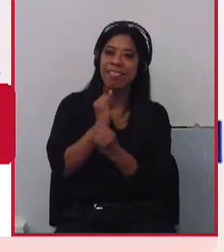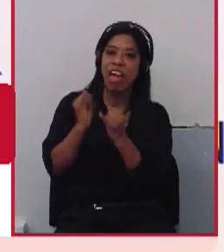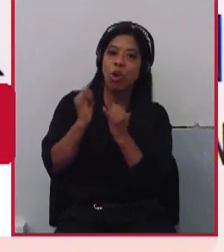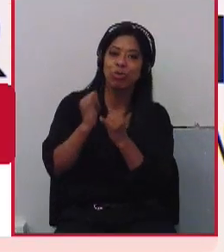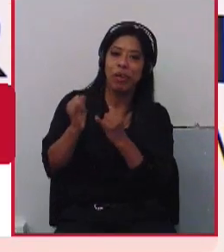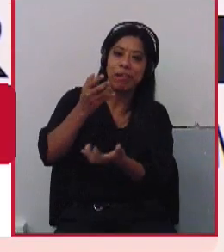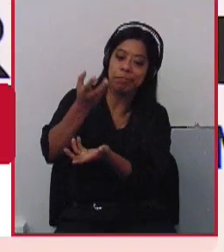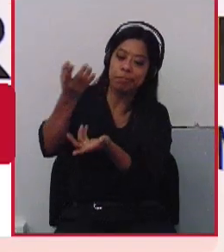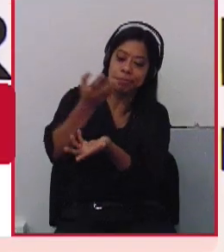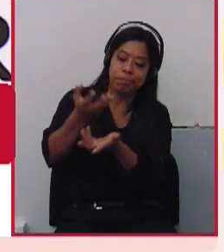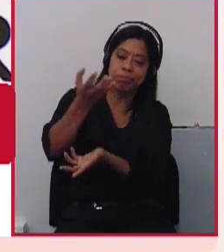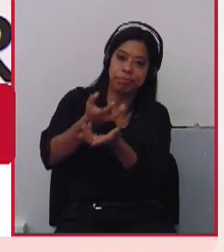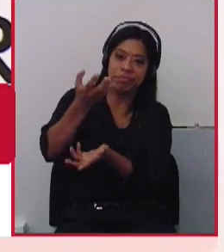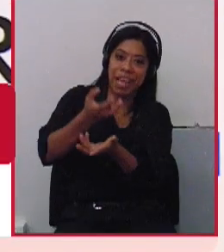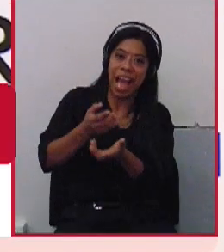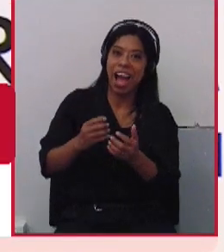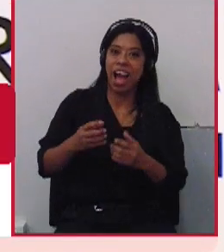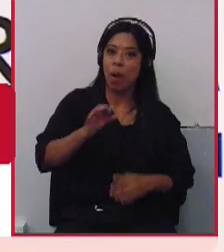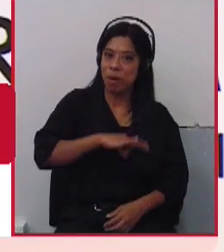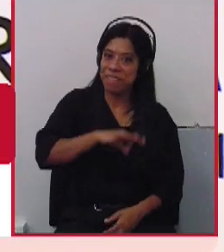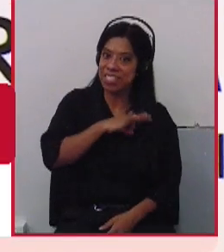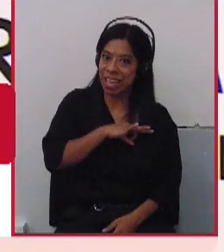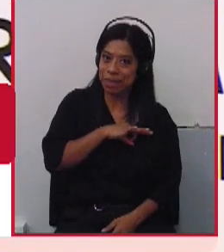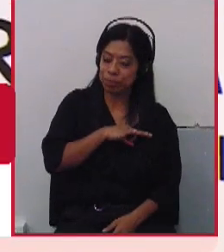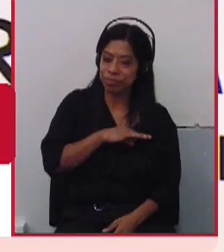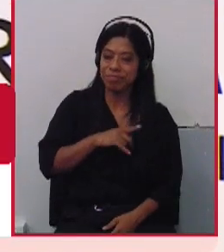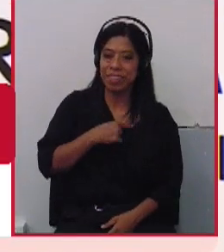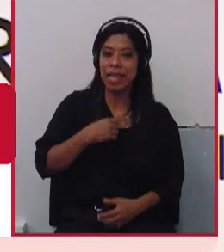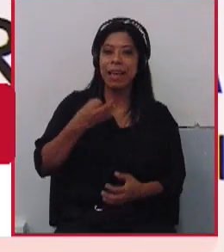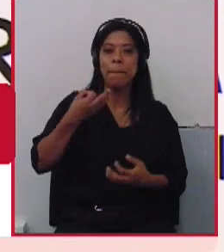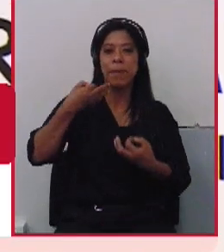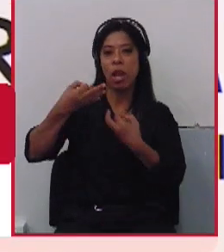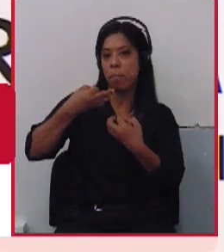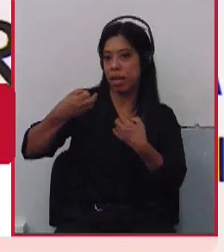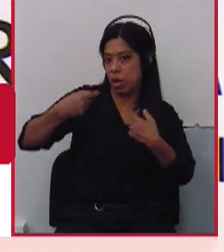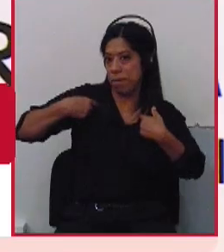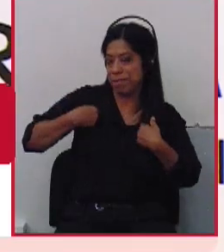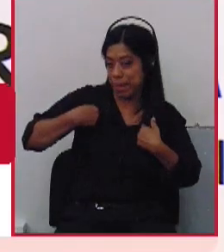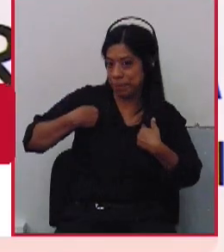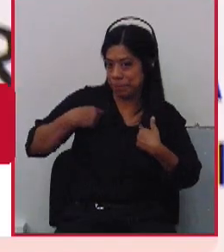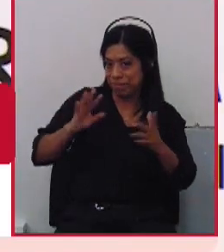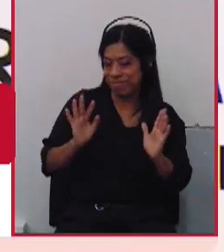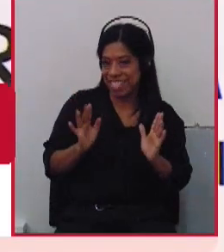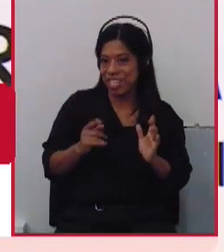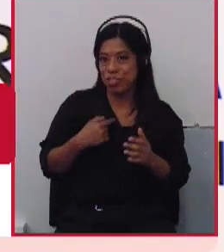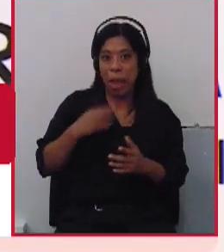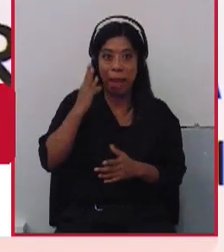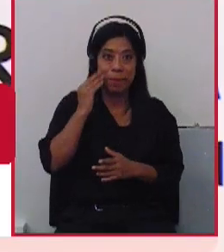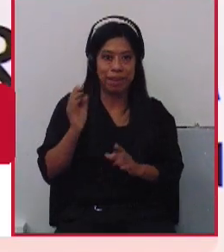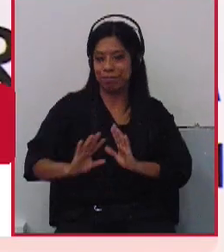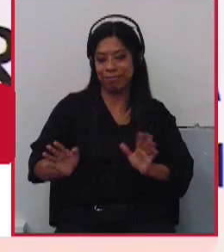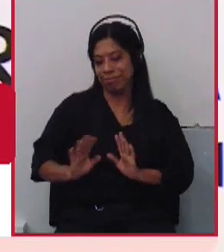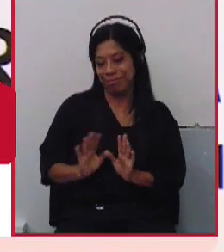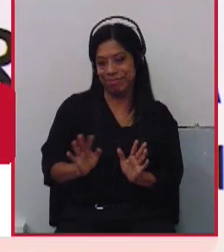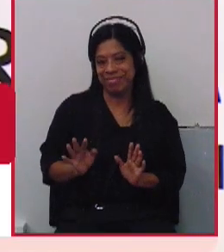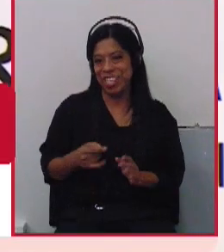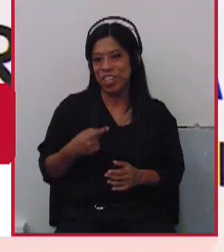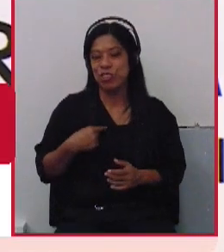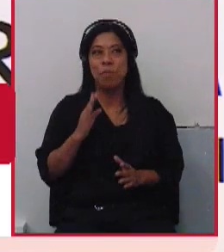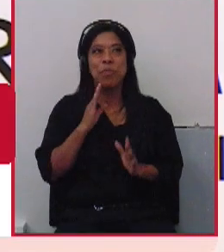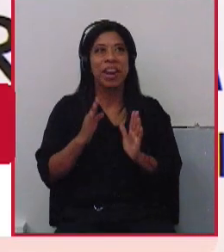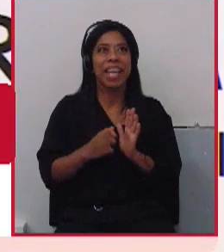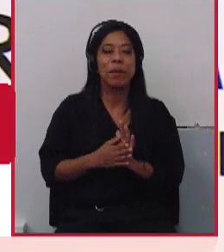flotar, aprovechar esto, ¿no? Entonces, y me lo explicaron de esta manera también, ¿no? Como le digo, no somos expertos, es como yo